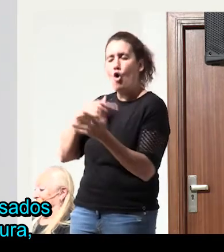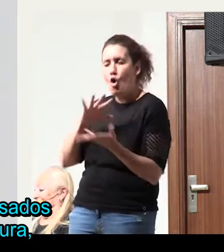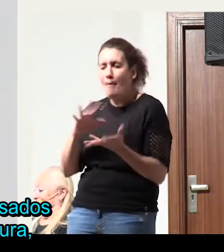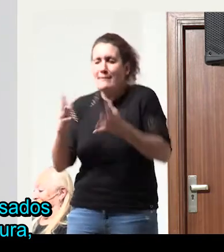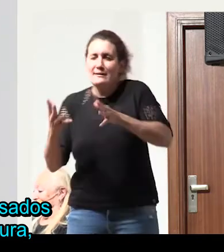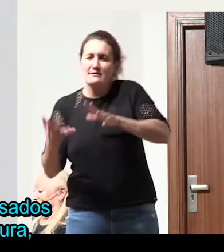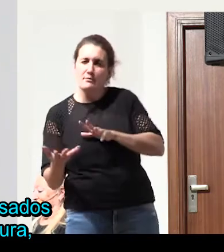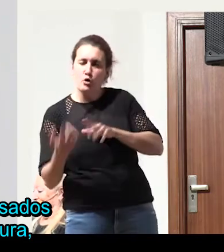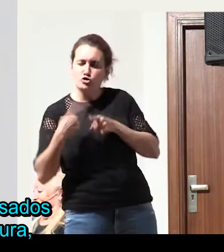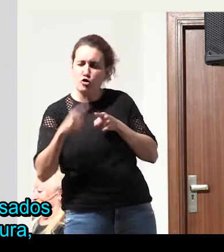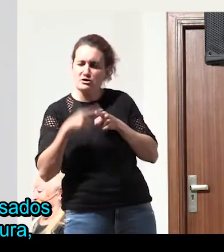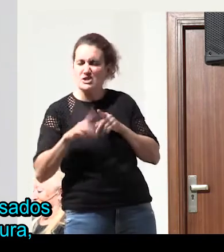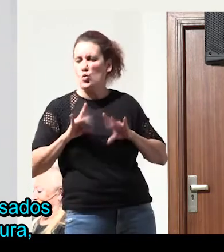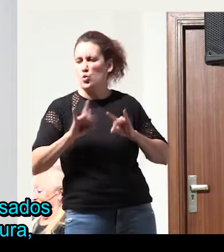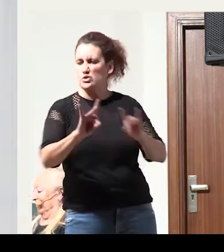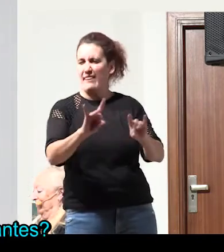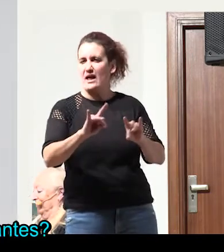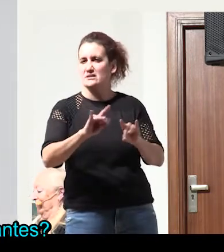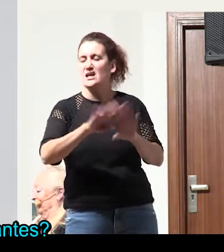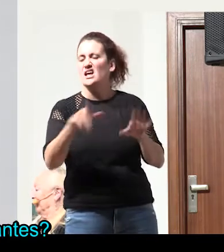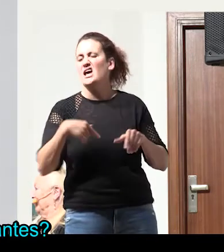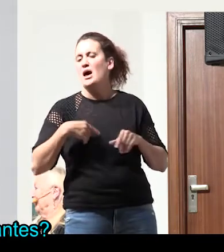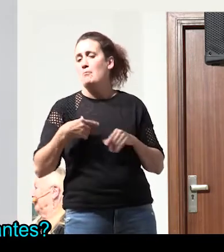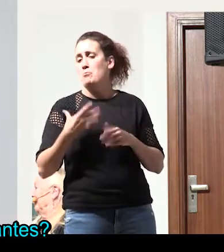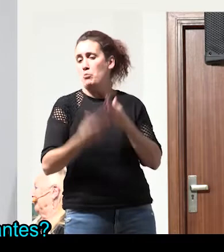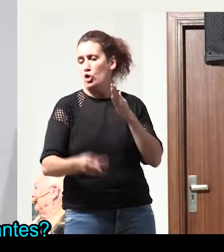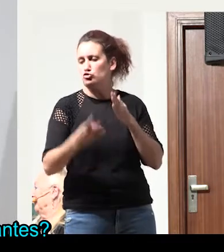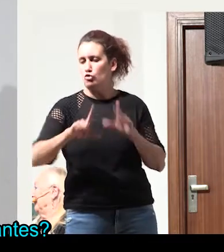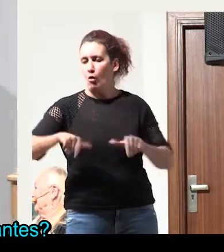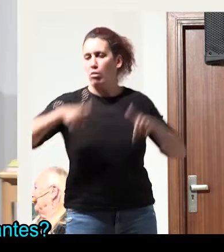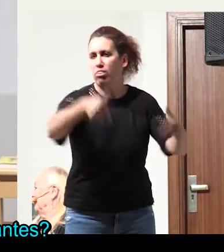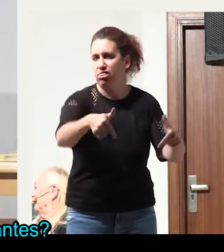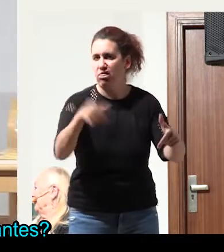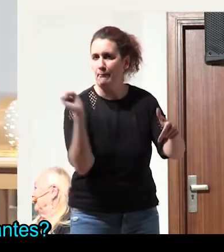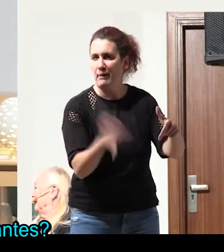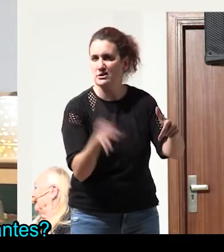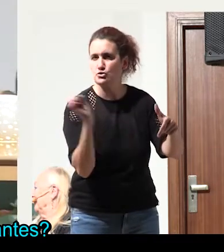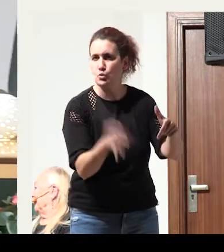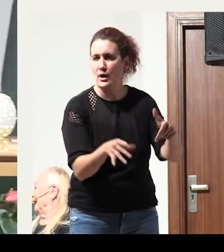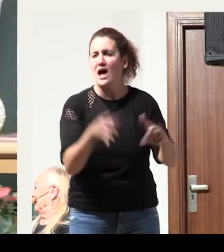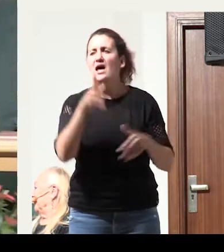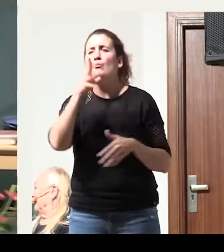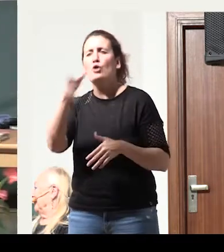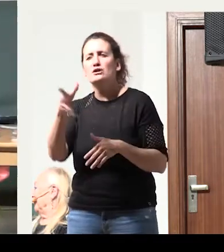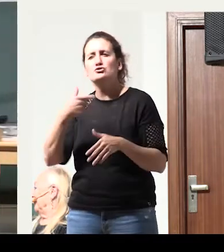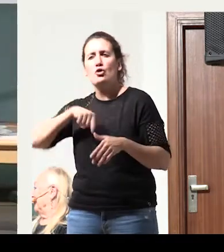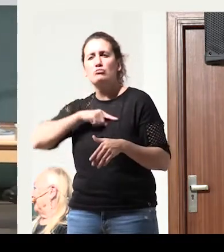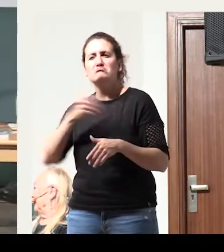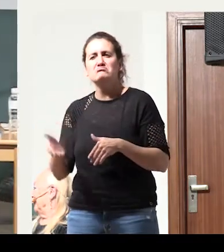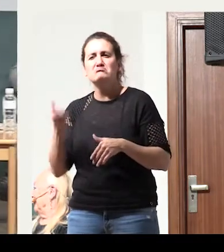y que se tirarán pronto a la basura y por eso dejamos de ser importantes?